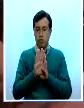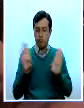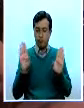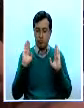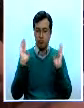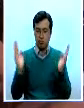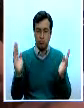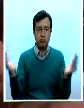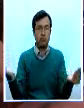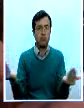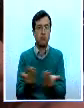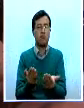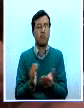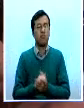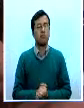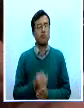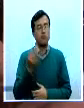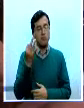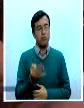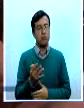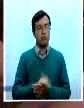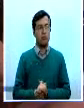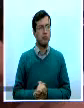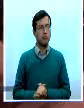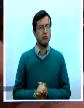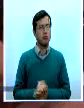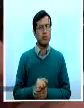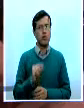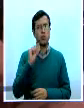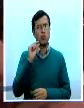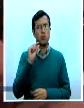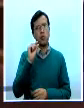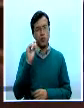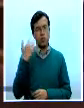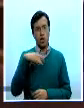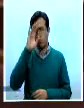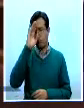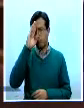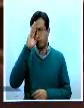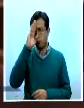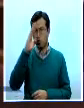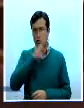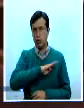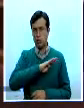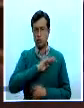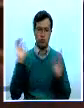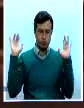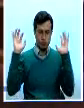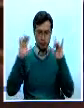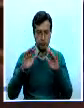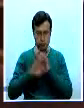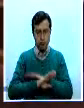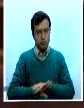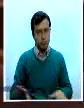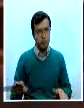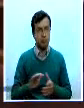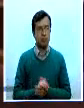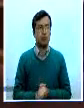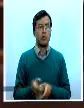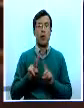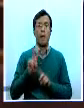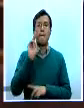la policía metroplitana como le voy a repetir un poquito dos horas ya estará haciendo posición de la plaza independientemente de si